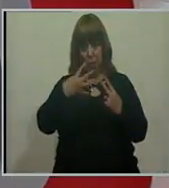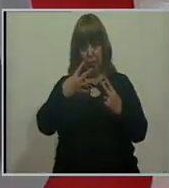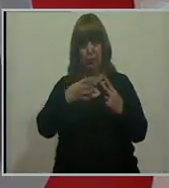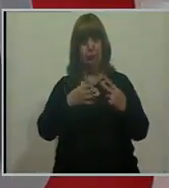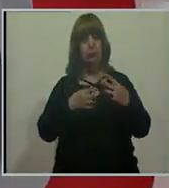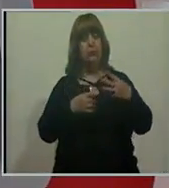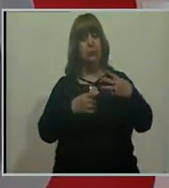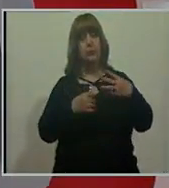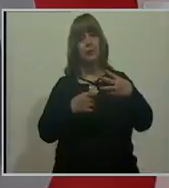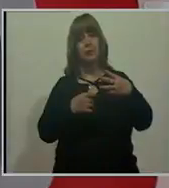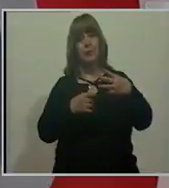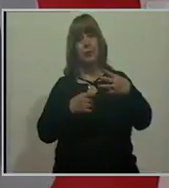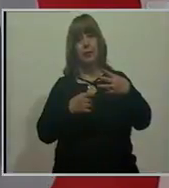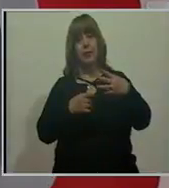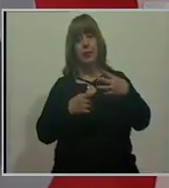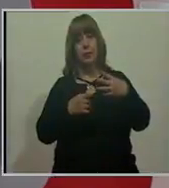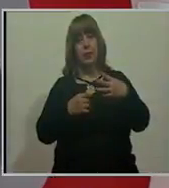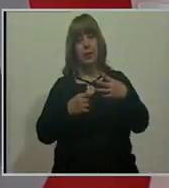con